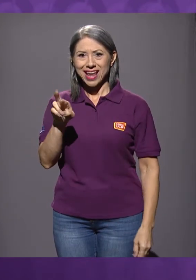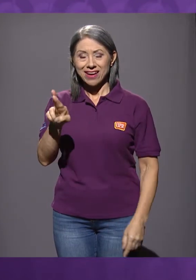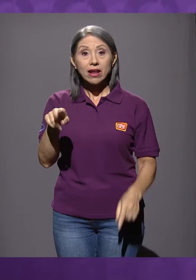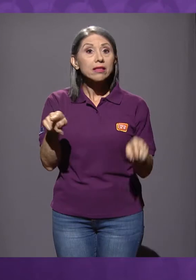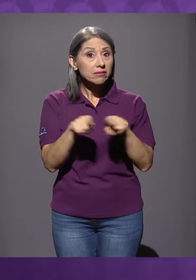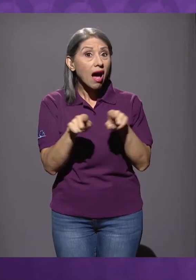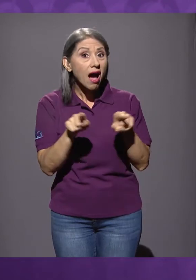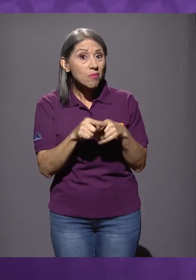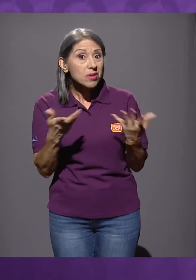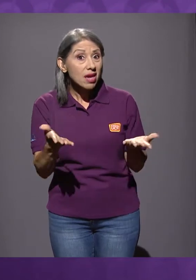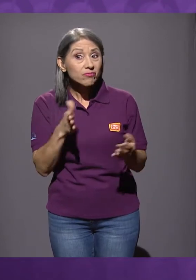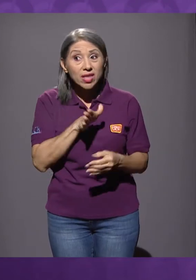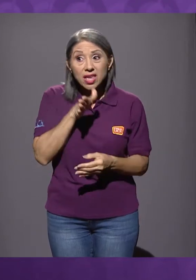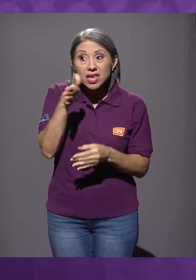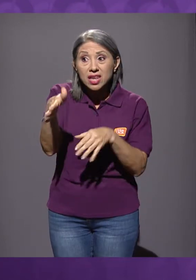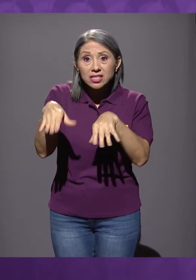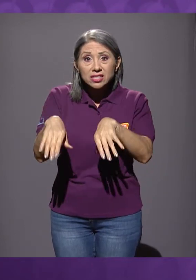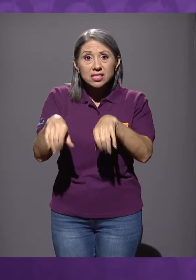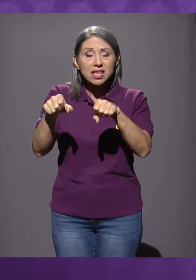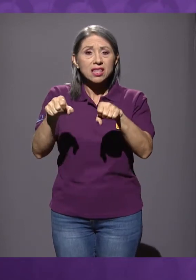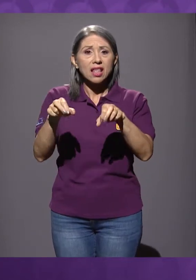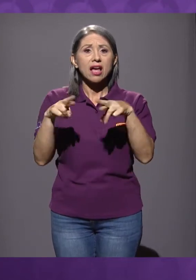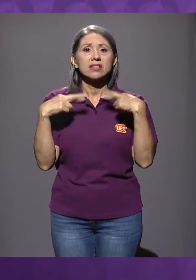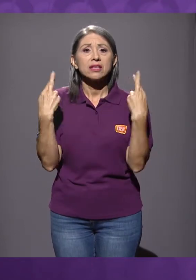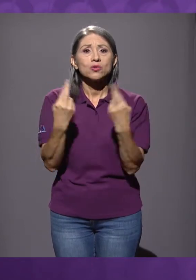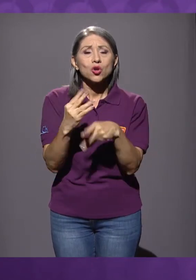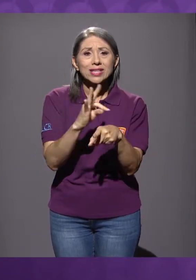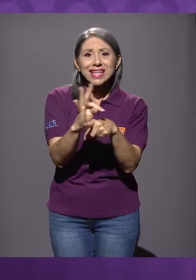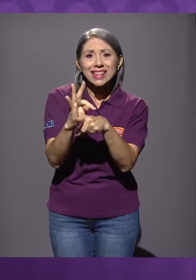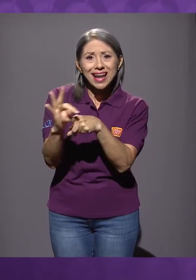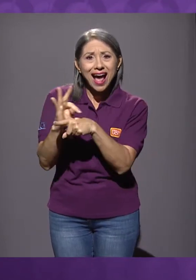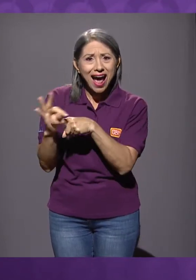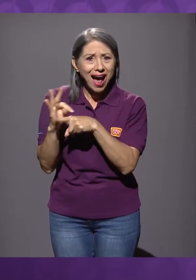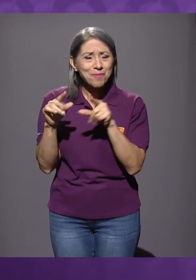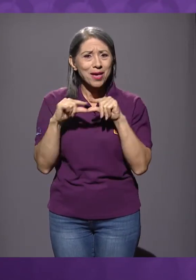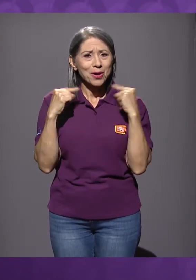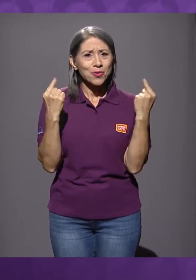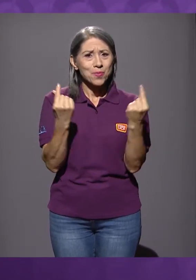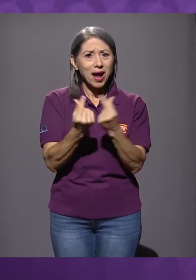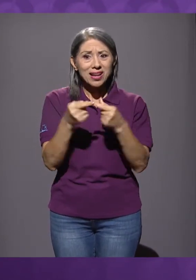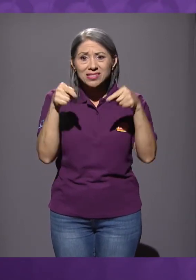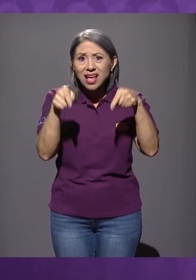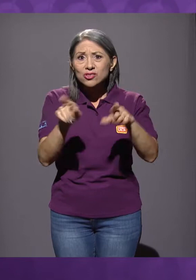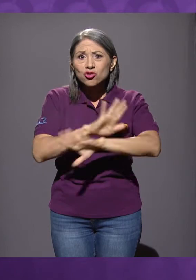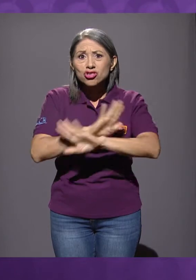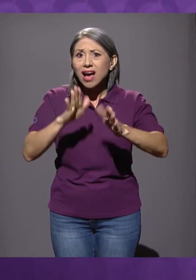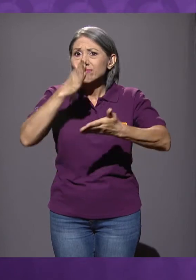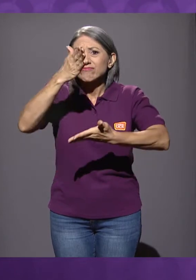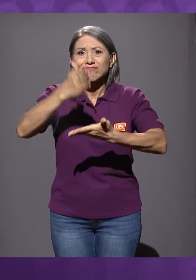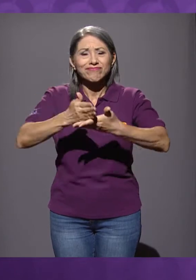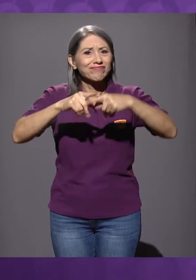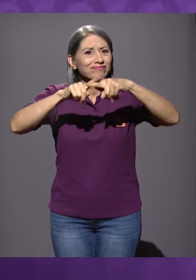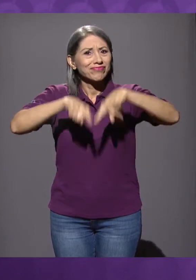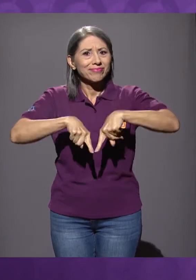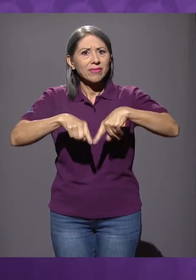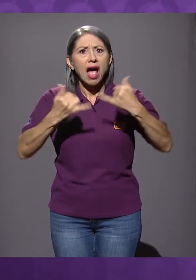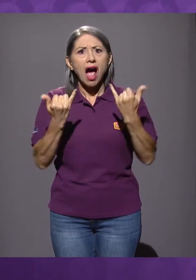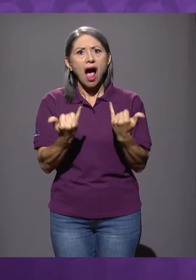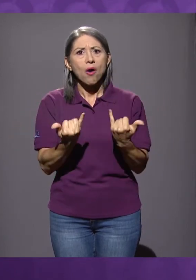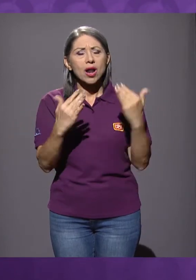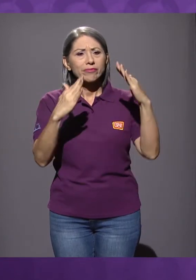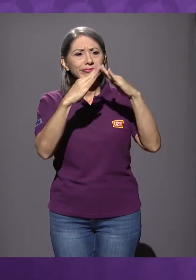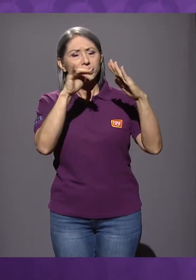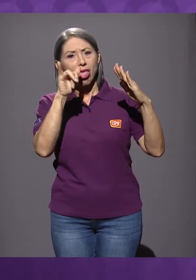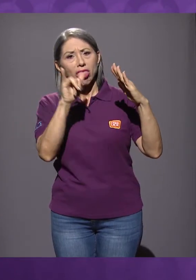las citas, inclusive las sesiones de terapia que a veces son grupales, todo esto se elimina y se quedan totalmente